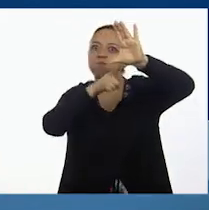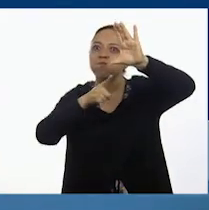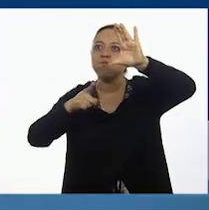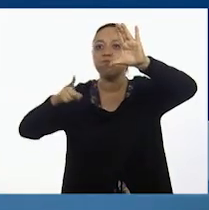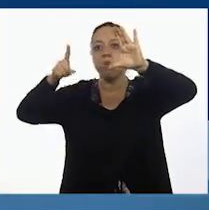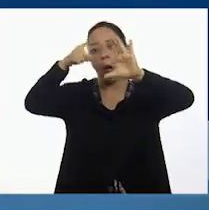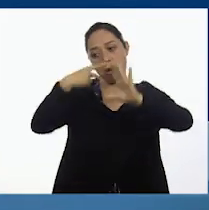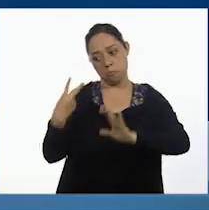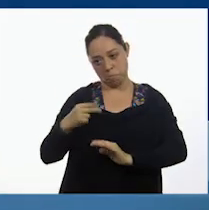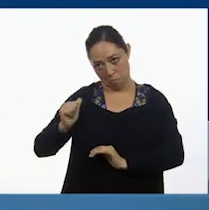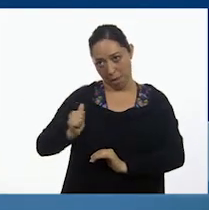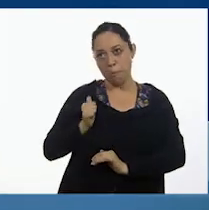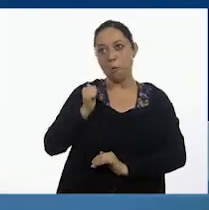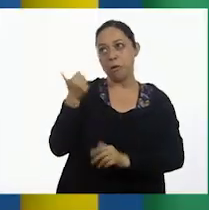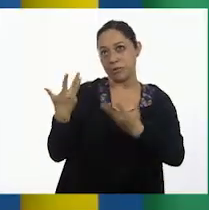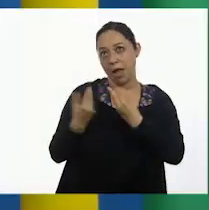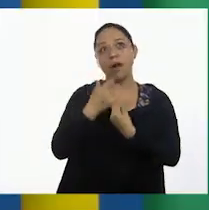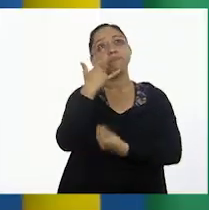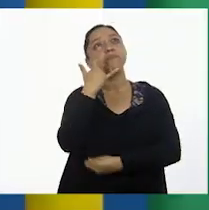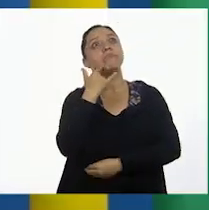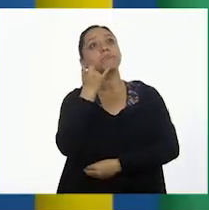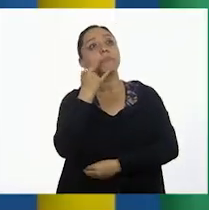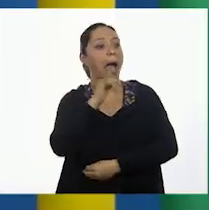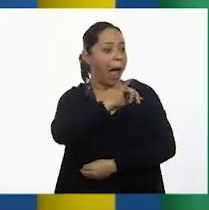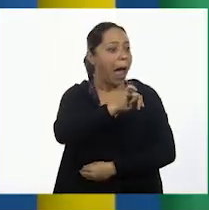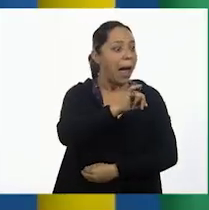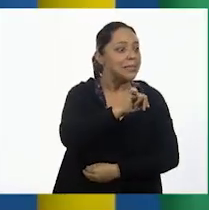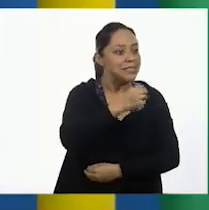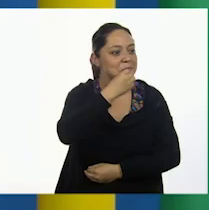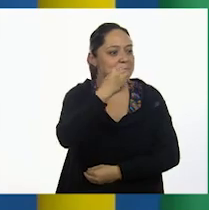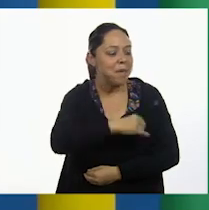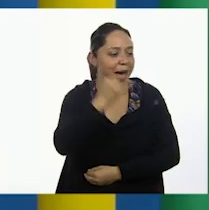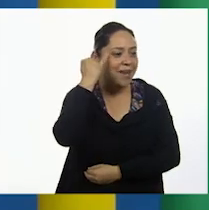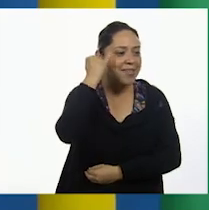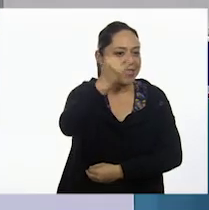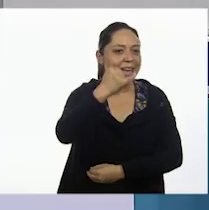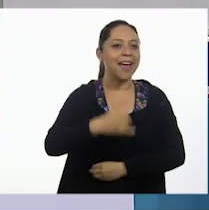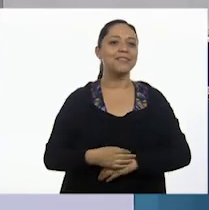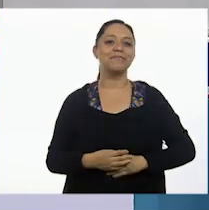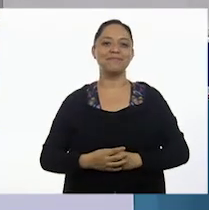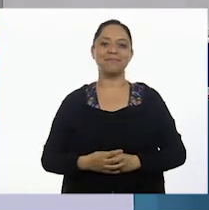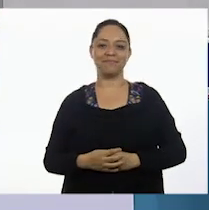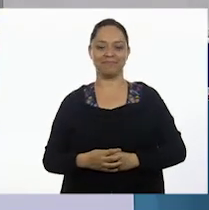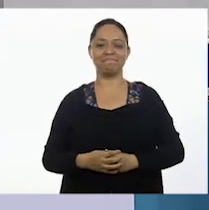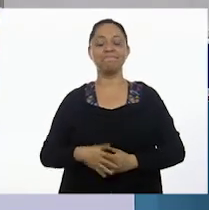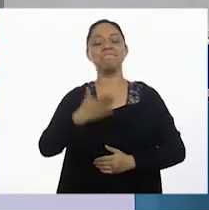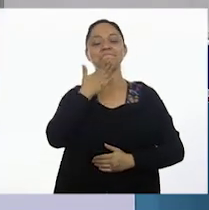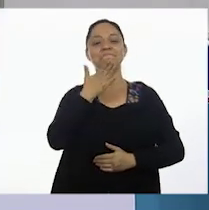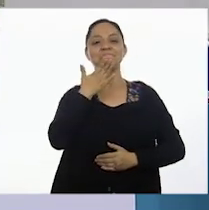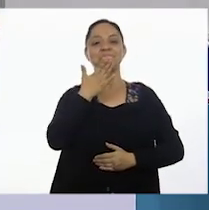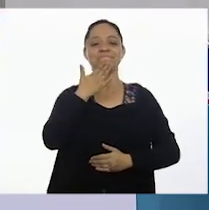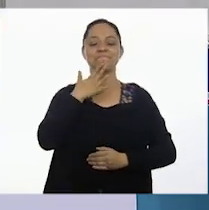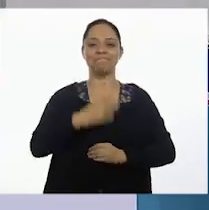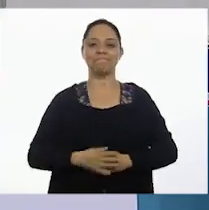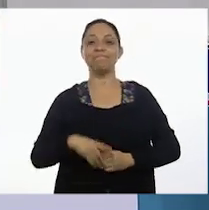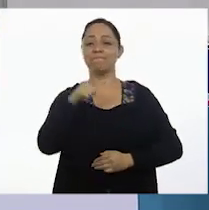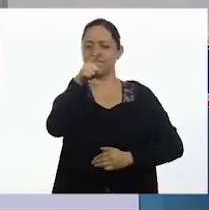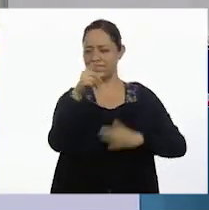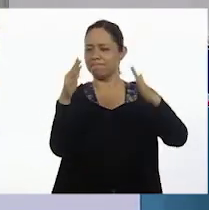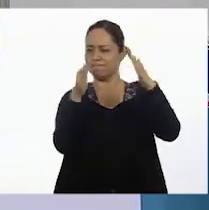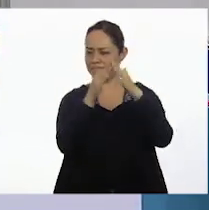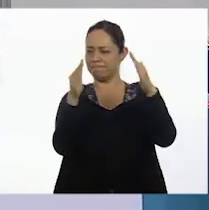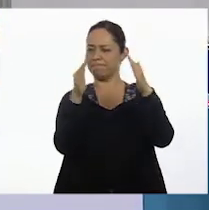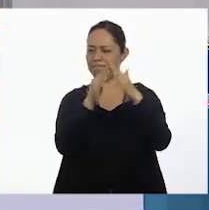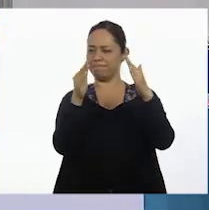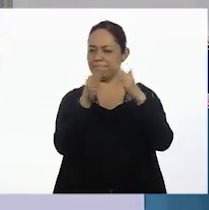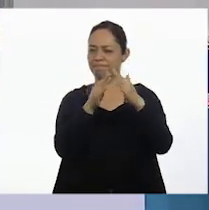podemos aprovechar para verla juntos. Sí, sí, sí, me parece una excelente idea. Veámosla. Muy bien, muy bien. También en casa los invitamos a